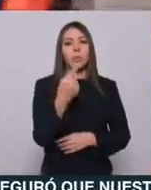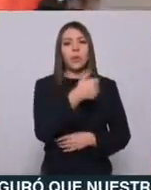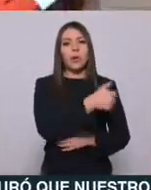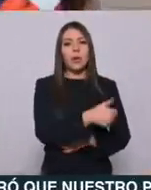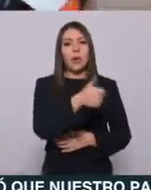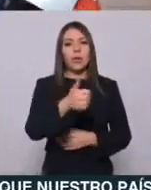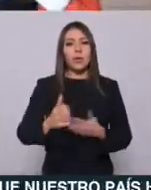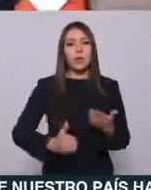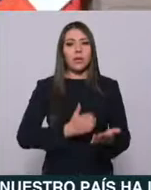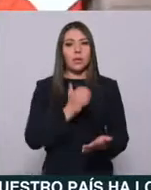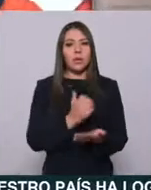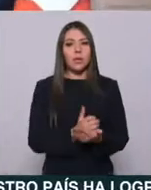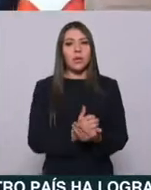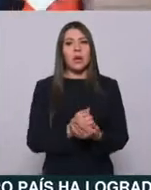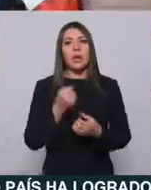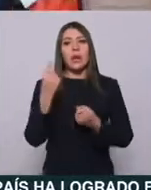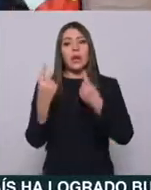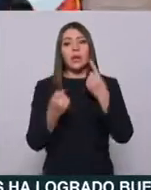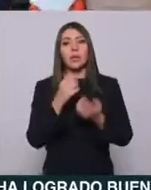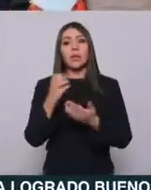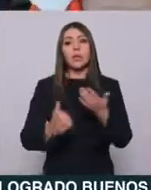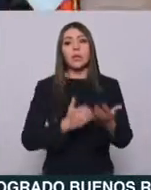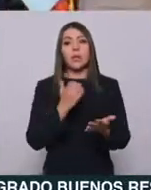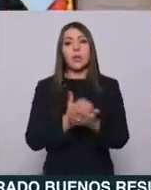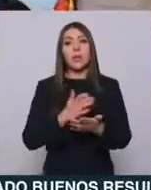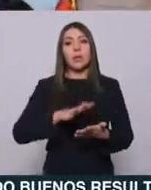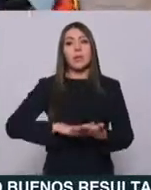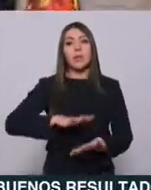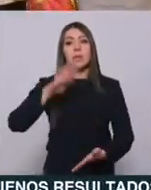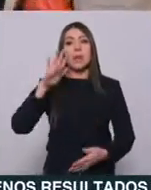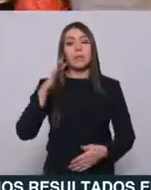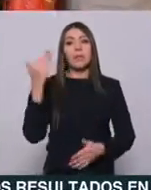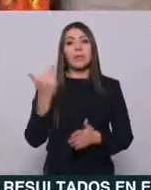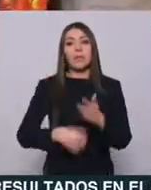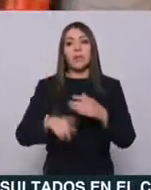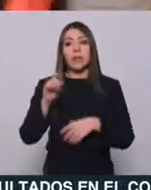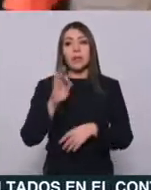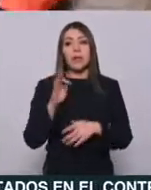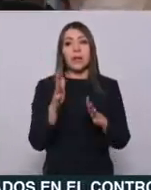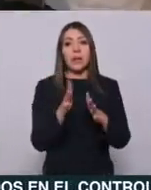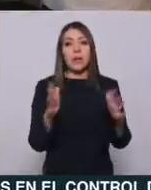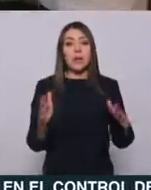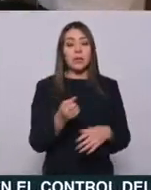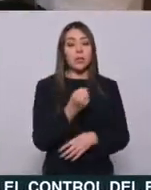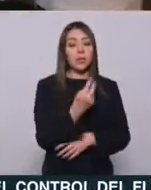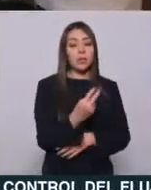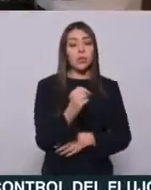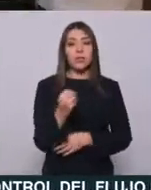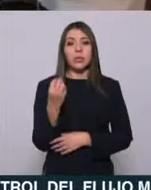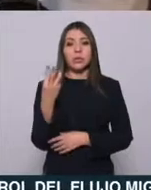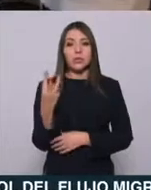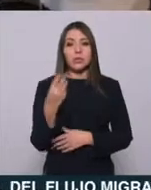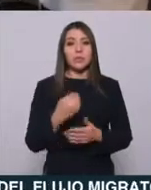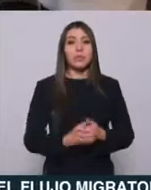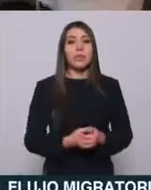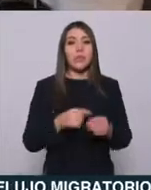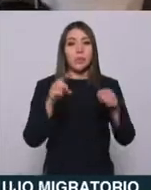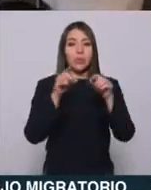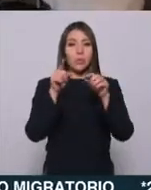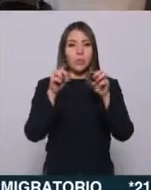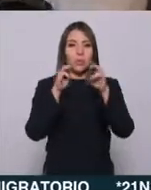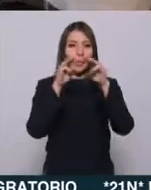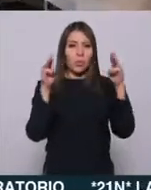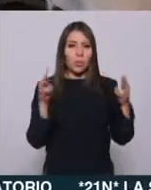en algunas colonias donde va a haber mayor afectación, si son muy grandes, 2 o 3. Estos módulos es para